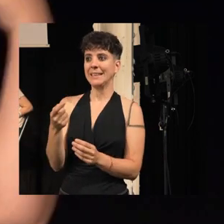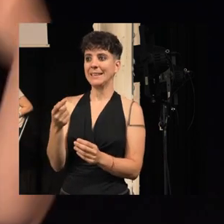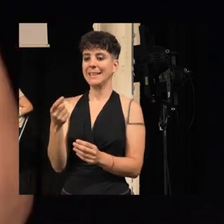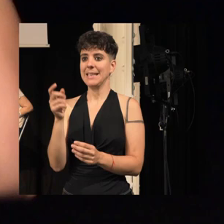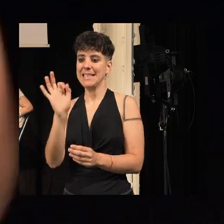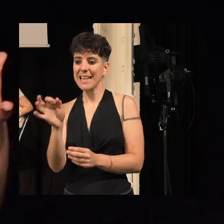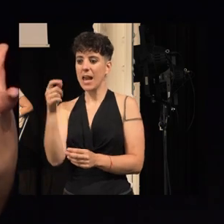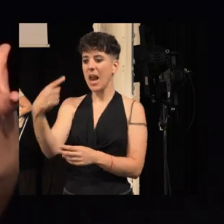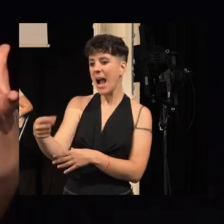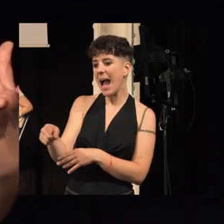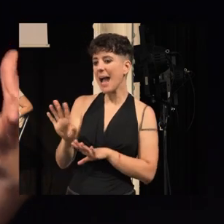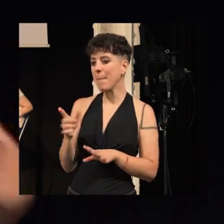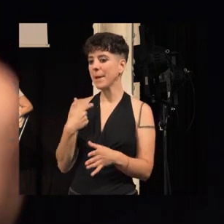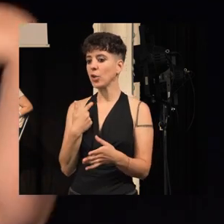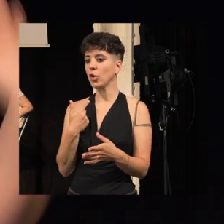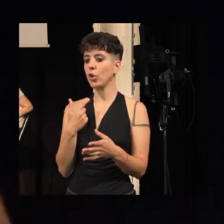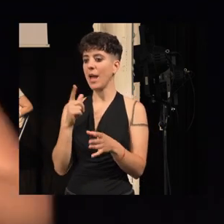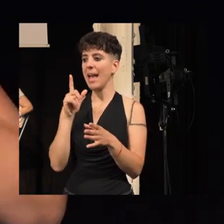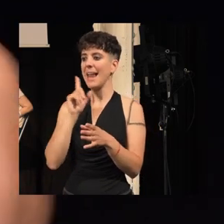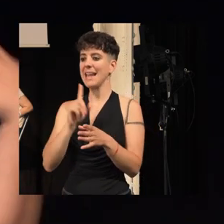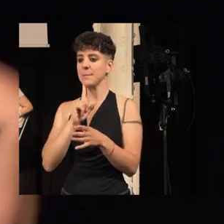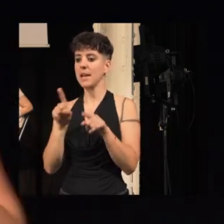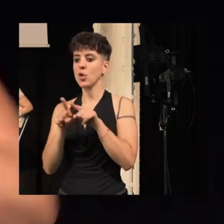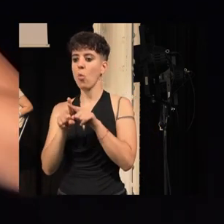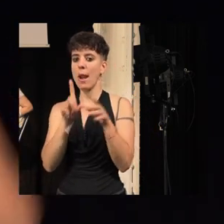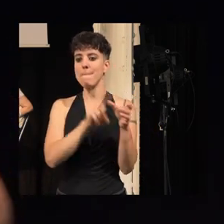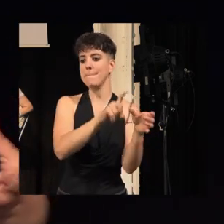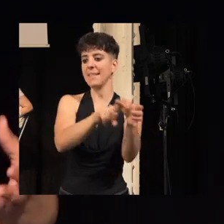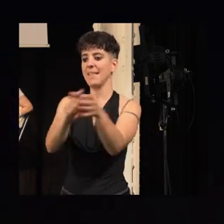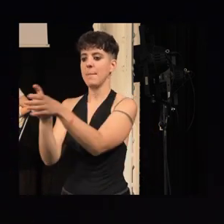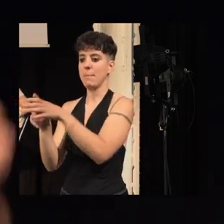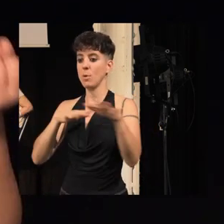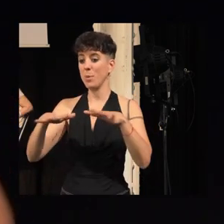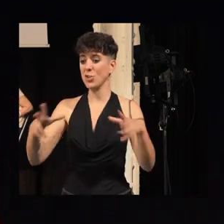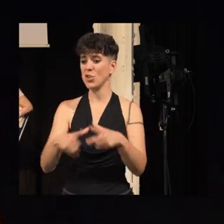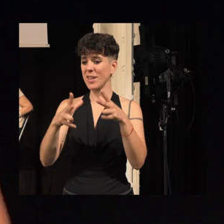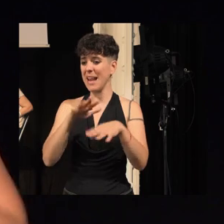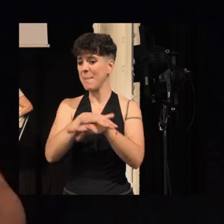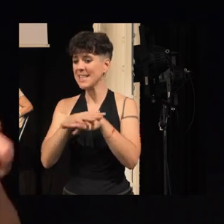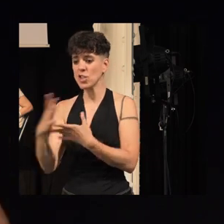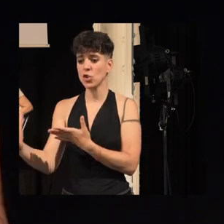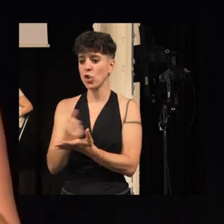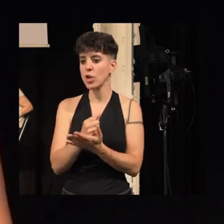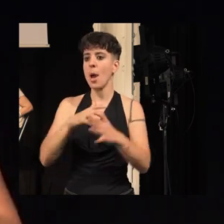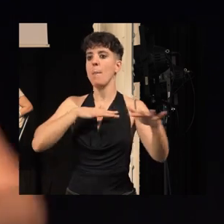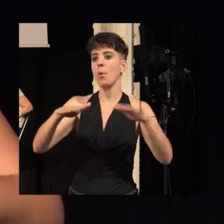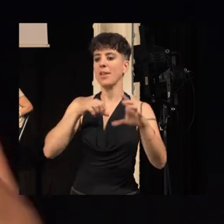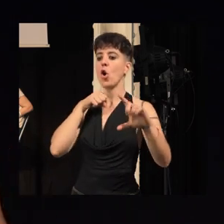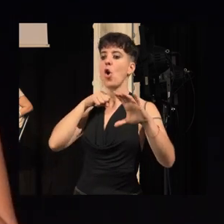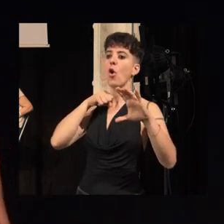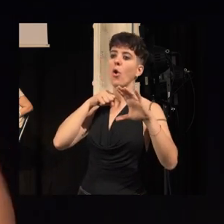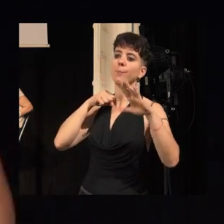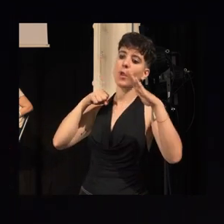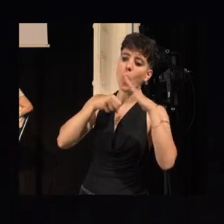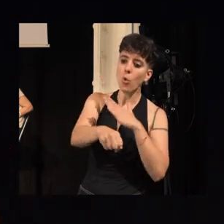estamos las lesbianas en otros movimientos sociales, que estamos en la base de todos los movimientos sociales, el movimiento Ocupa, el movimiento feminista, el